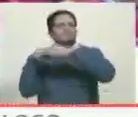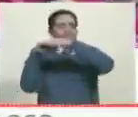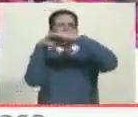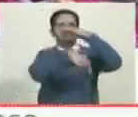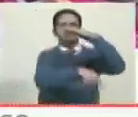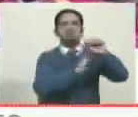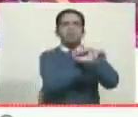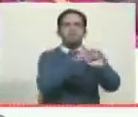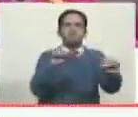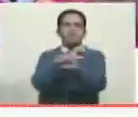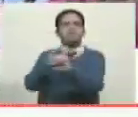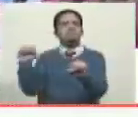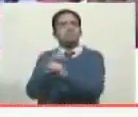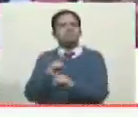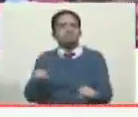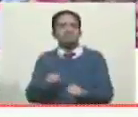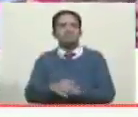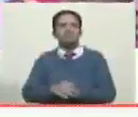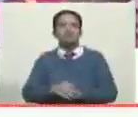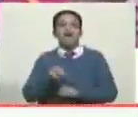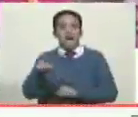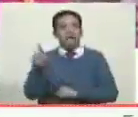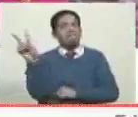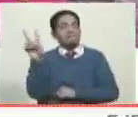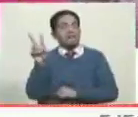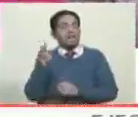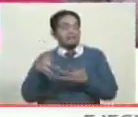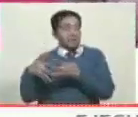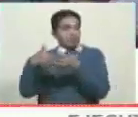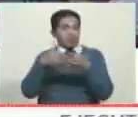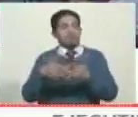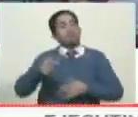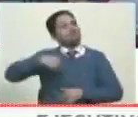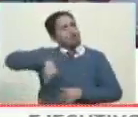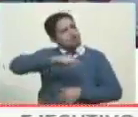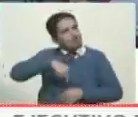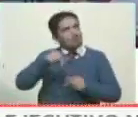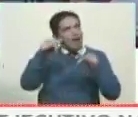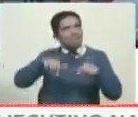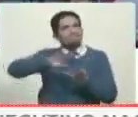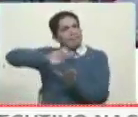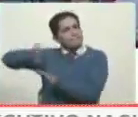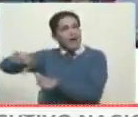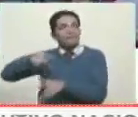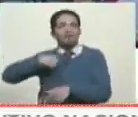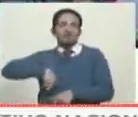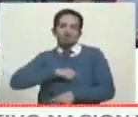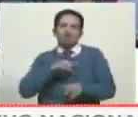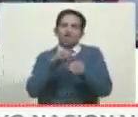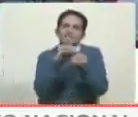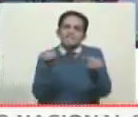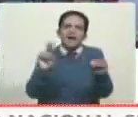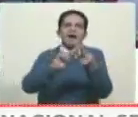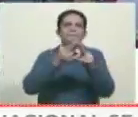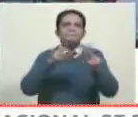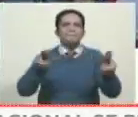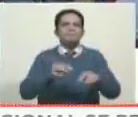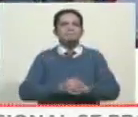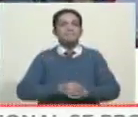bombardeando a palestina nosotros somos territorio de paz y hoy día